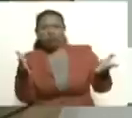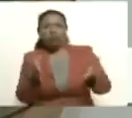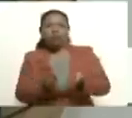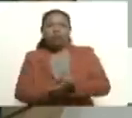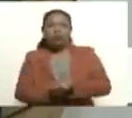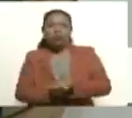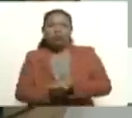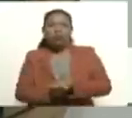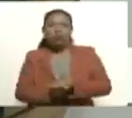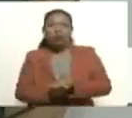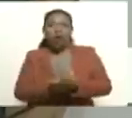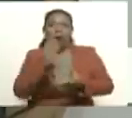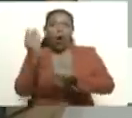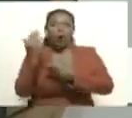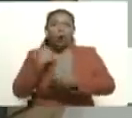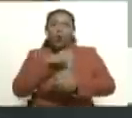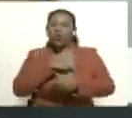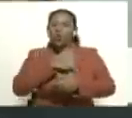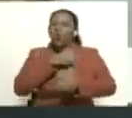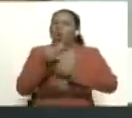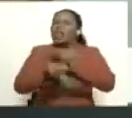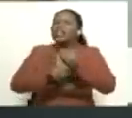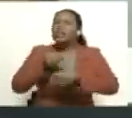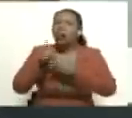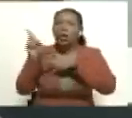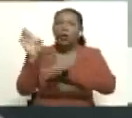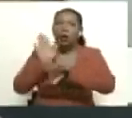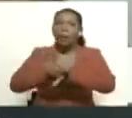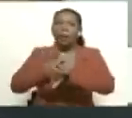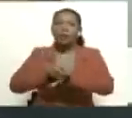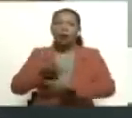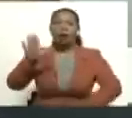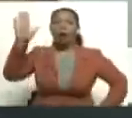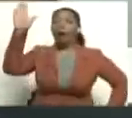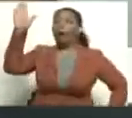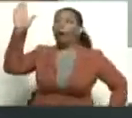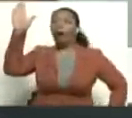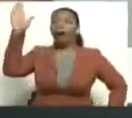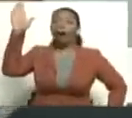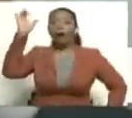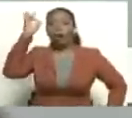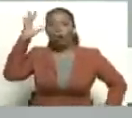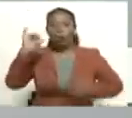¿Dónde estaba cada uno de nosotros cuando ocurrió esta barbaridad?